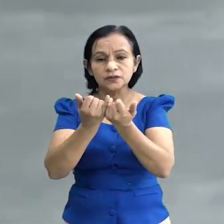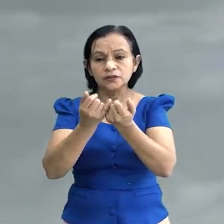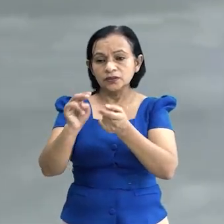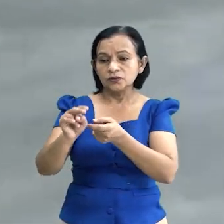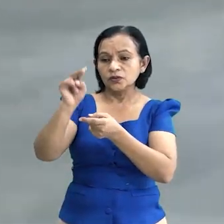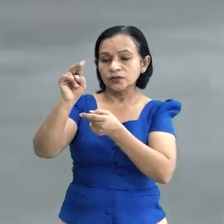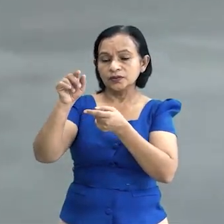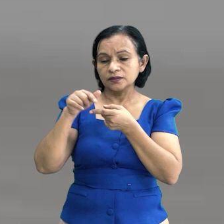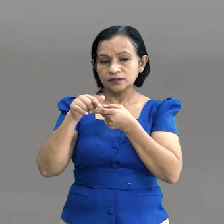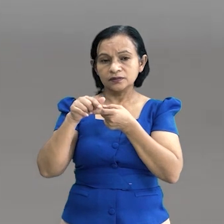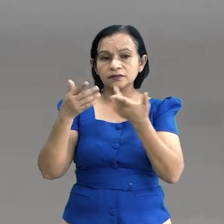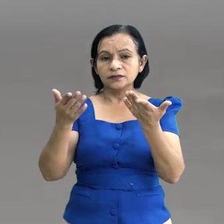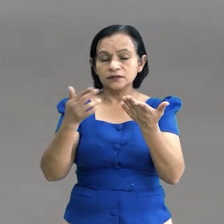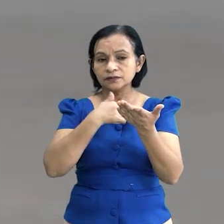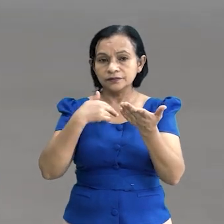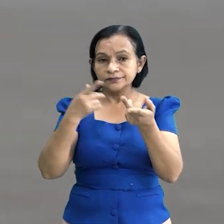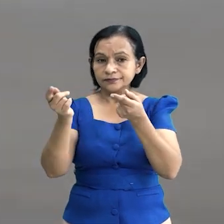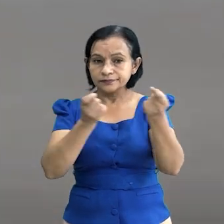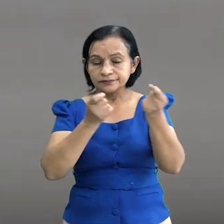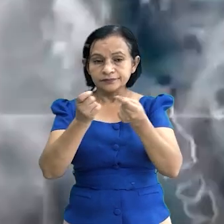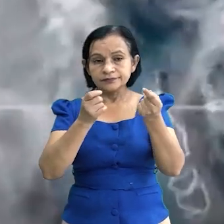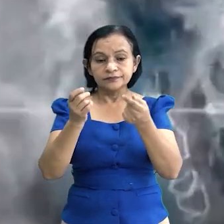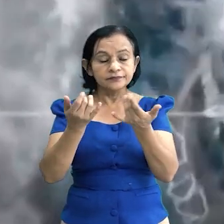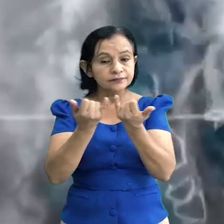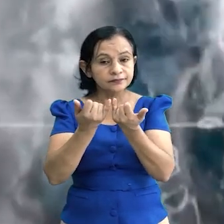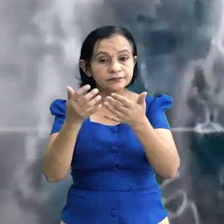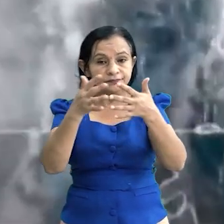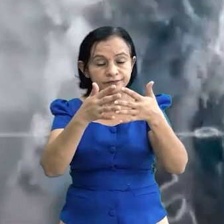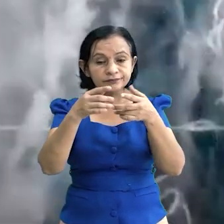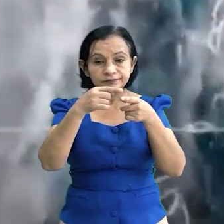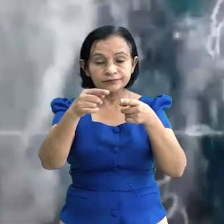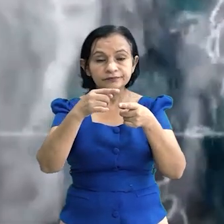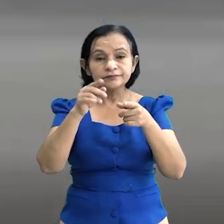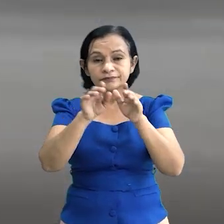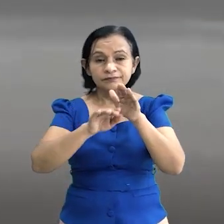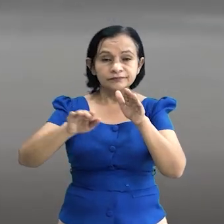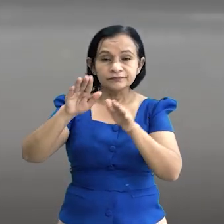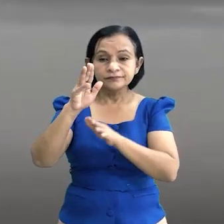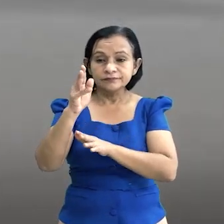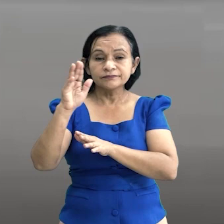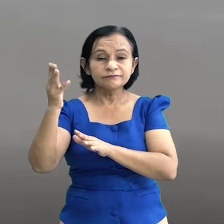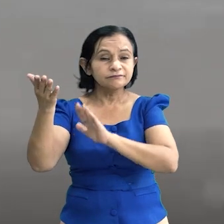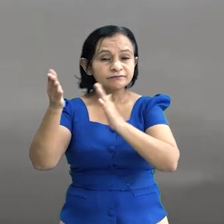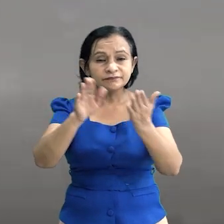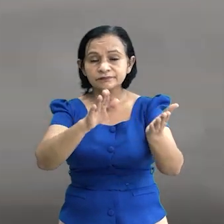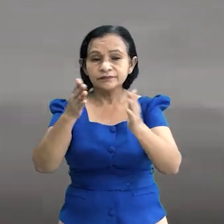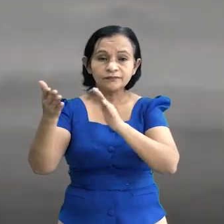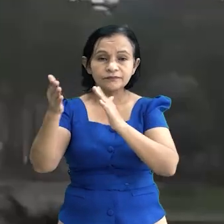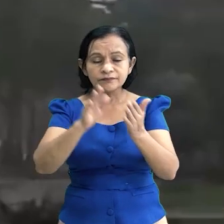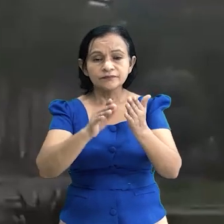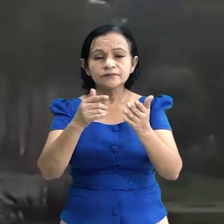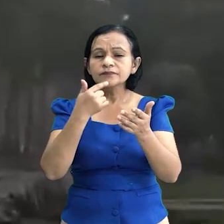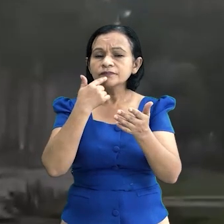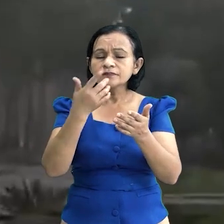del Norte. De acuerdo con la División de Manejo de Emergencias de Florida, estado donde se reportaron 99 fallecidos, la